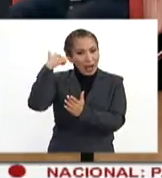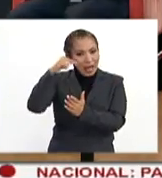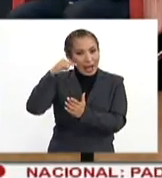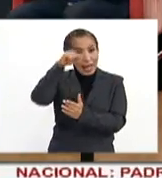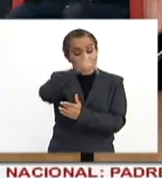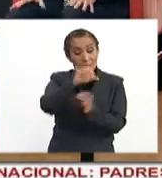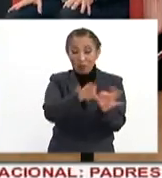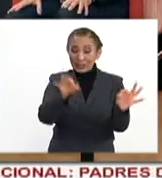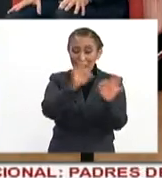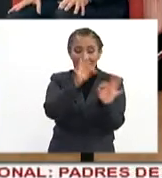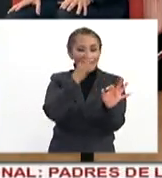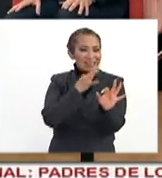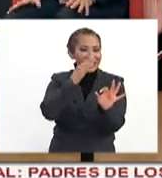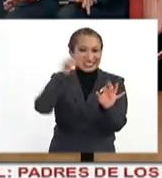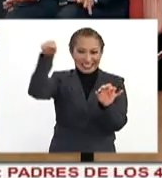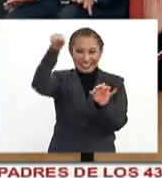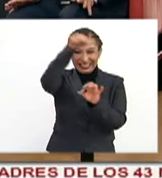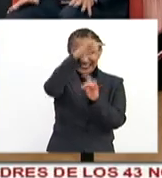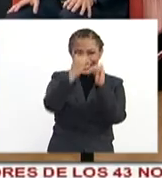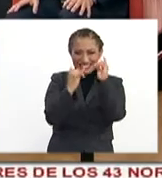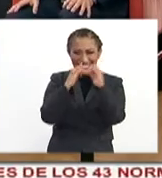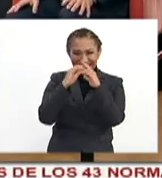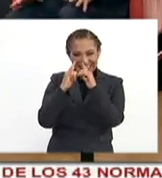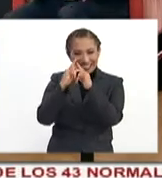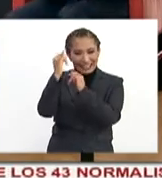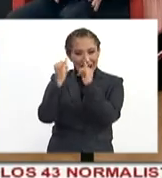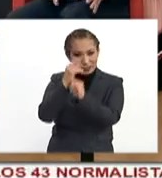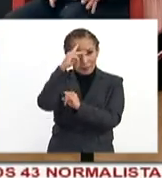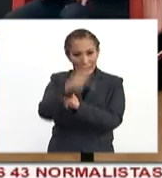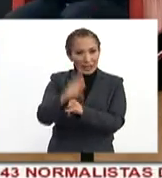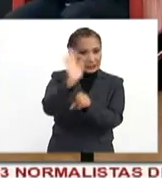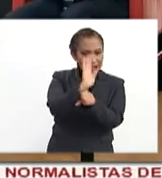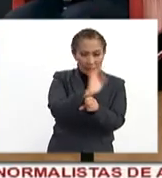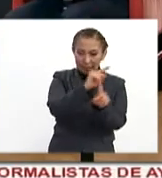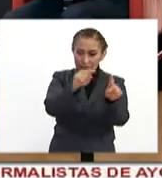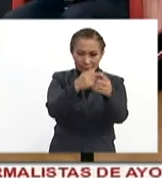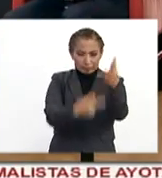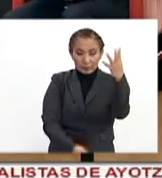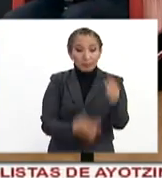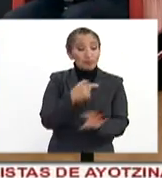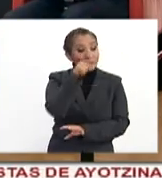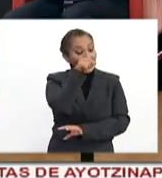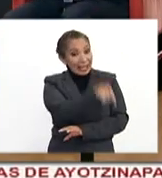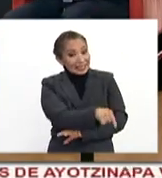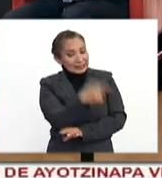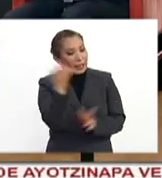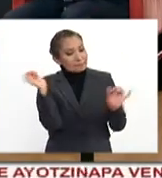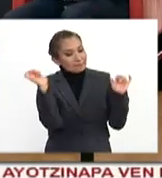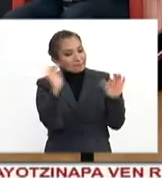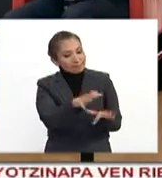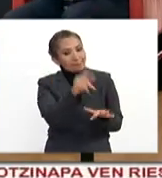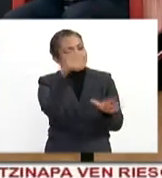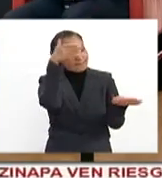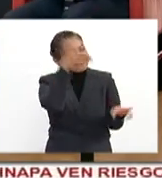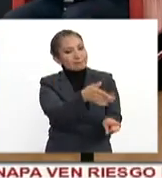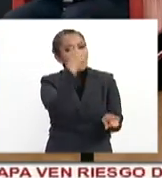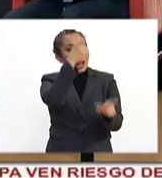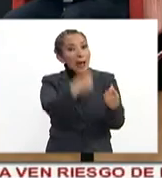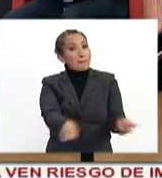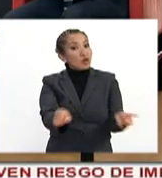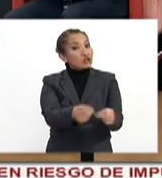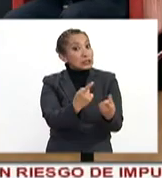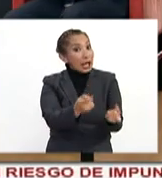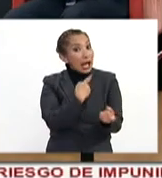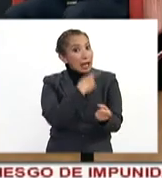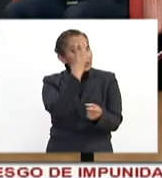a importantes festivales internacionales también en México, por ejemplo, de cine. En este caso es un evento dedicado a la